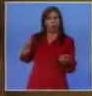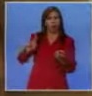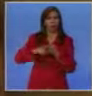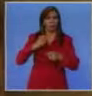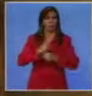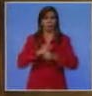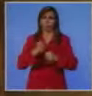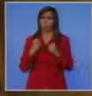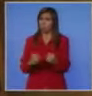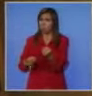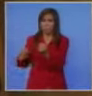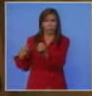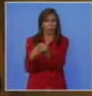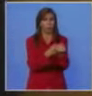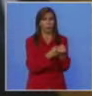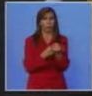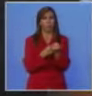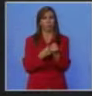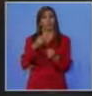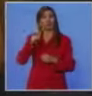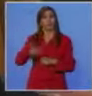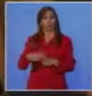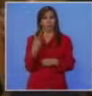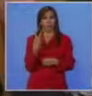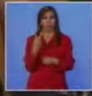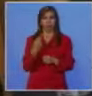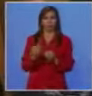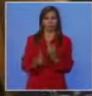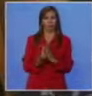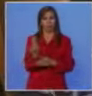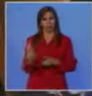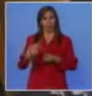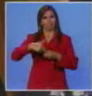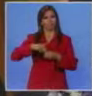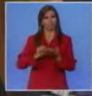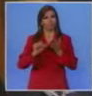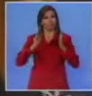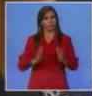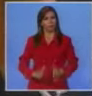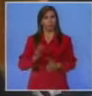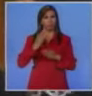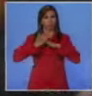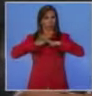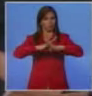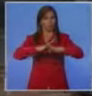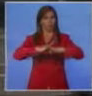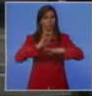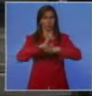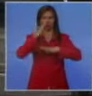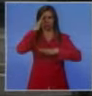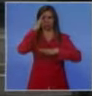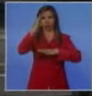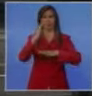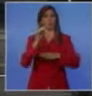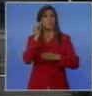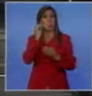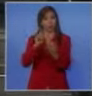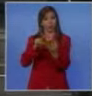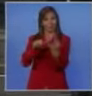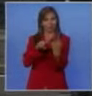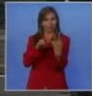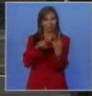de noviembre del 2012 asumió el Ministerio de Defensa y se convirtió en la tercera mujer en dirigir esa cartera de Estado. Su trabajo se basó